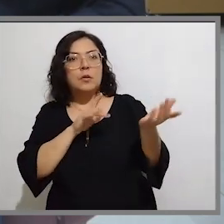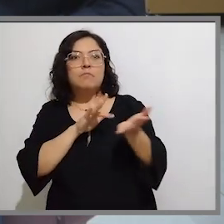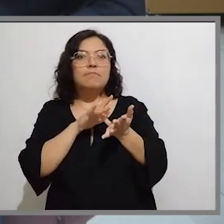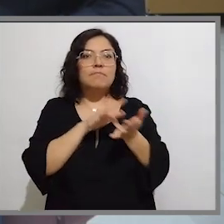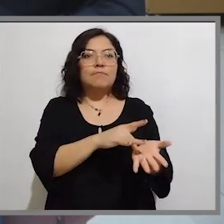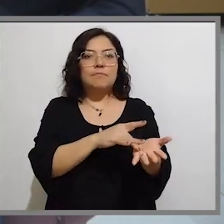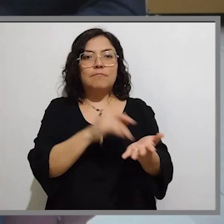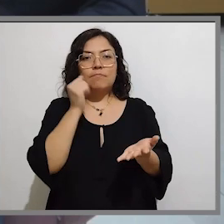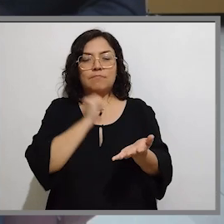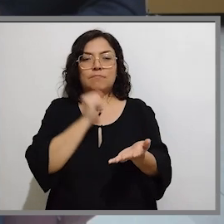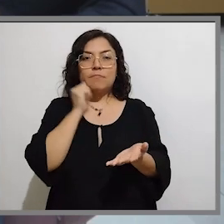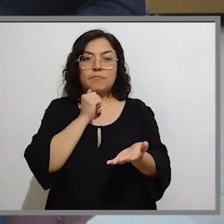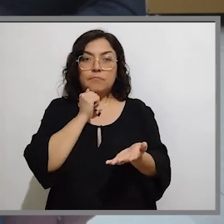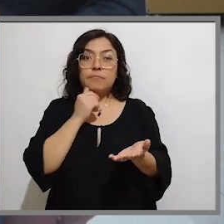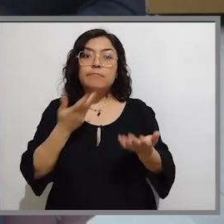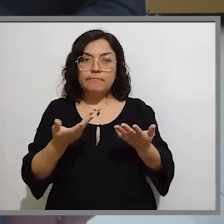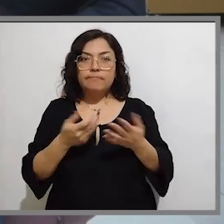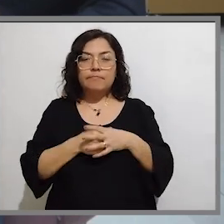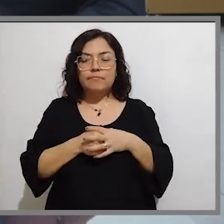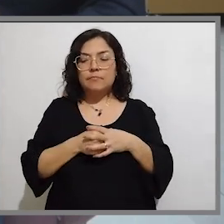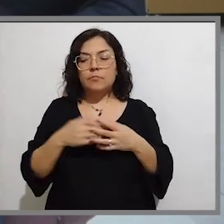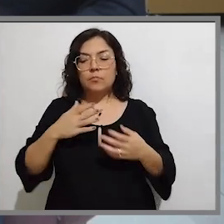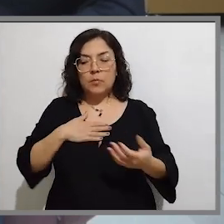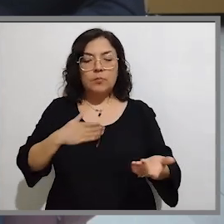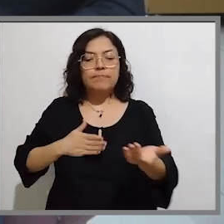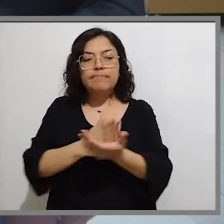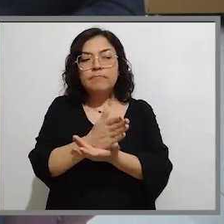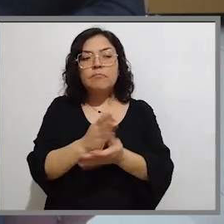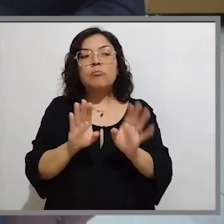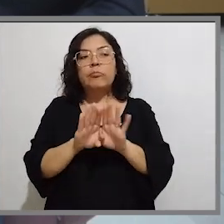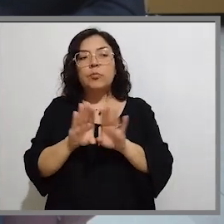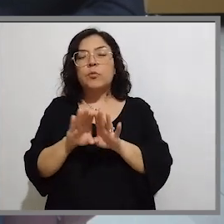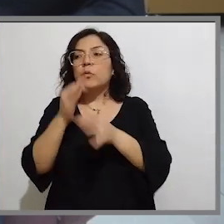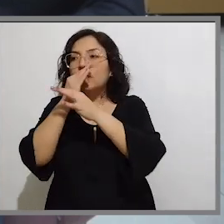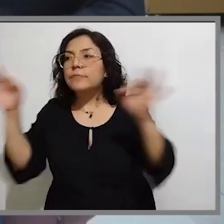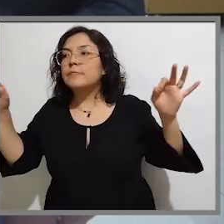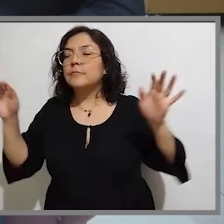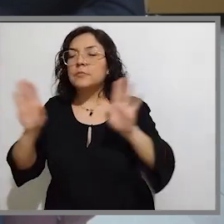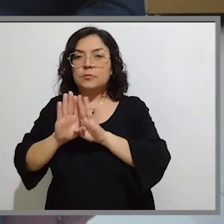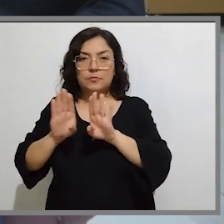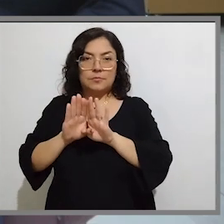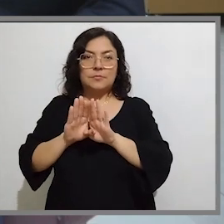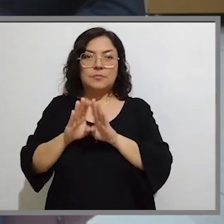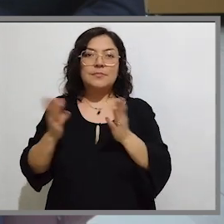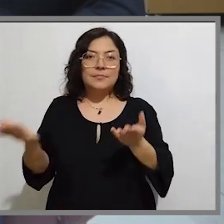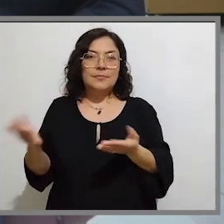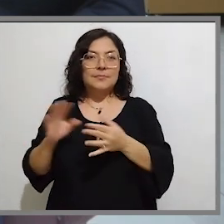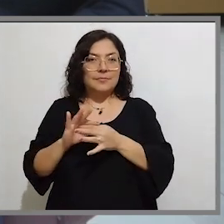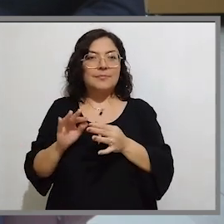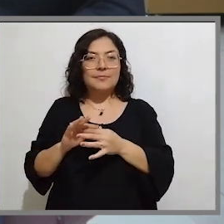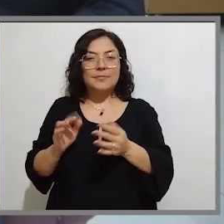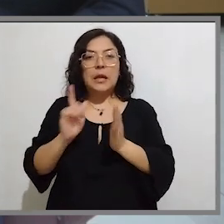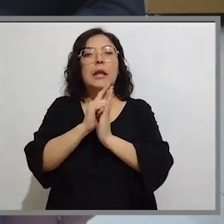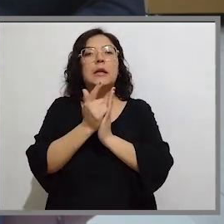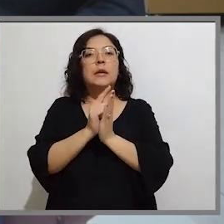diplomático, pero que sí tenía, desde su punto de vista, la necesidad de poderlo difundir y de poderlo dar a conocer. Ese libro